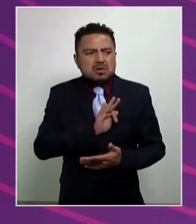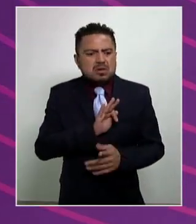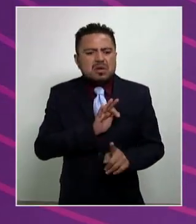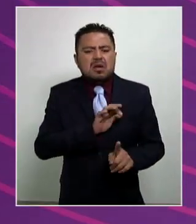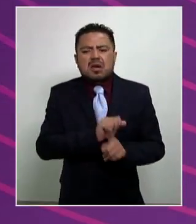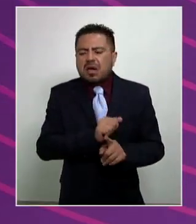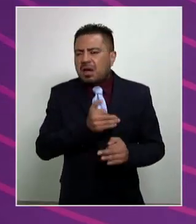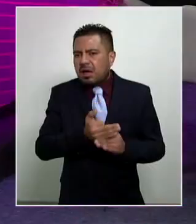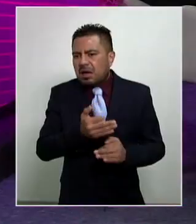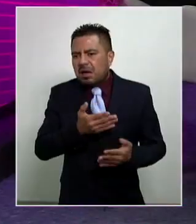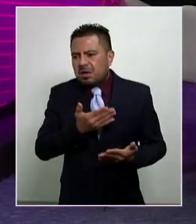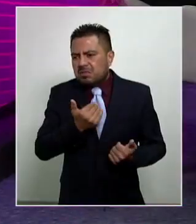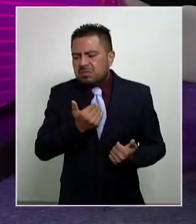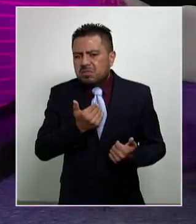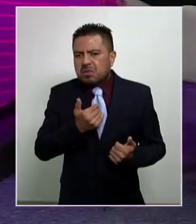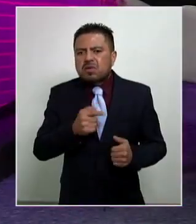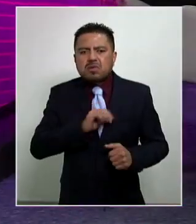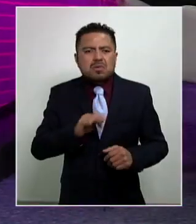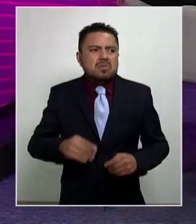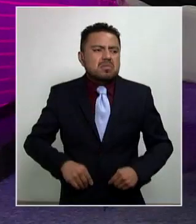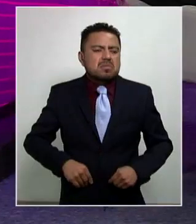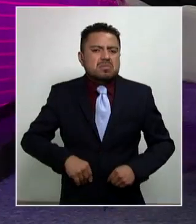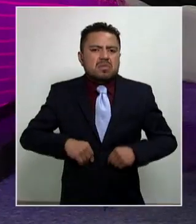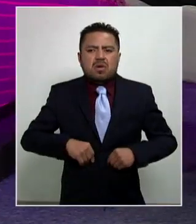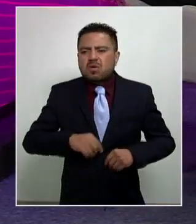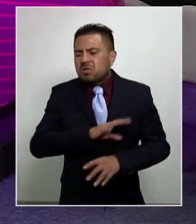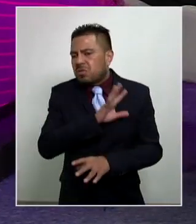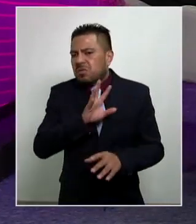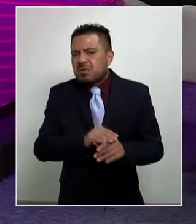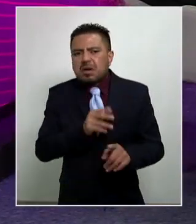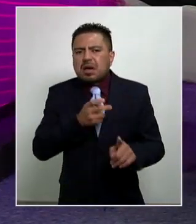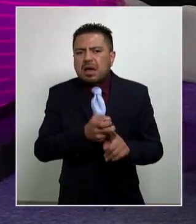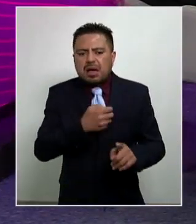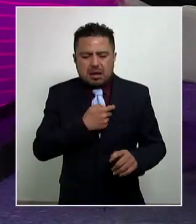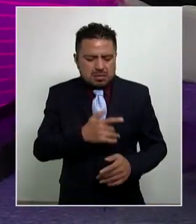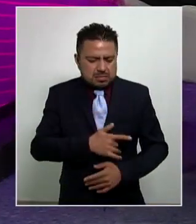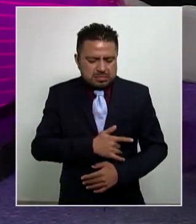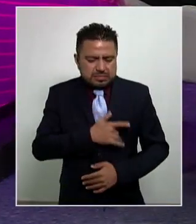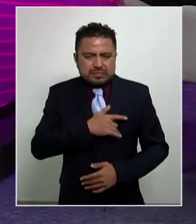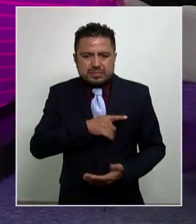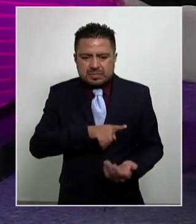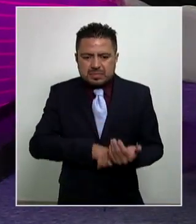como se comportaron. Claro. Y yo no hubiese vivido todo esto que traigo,